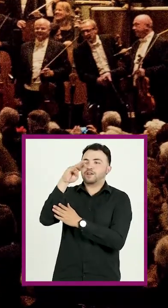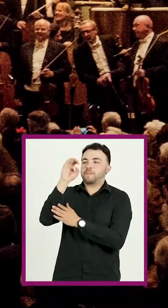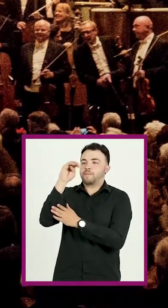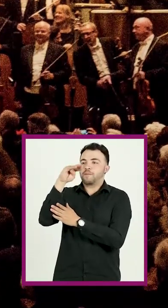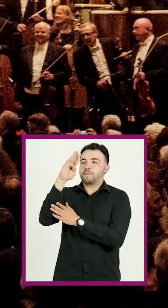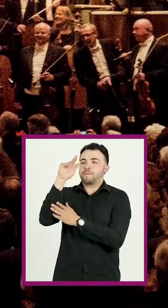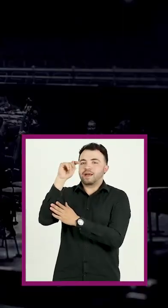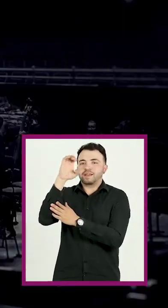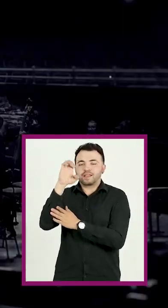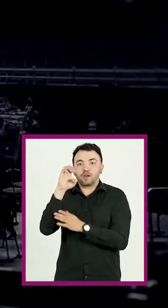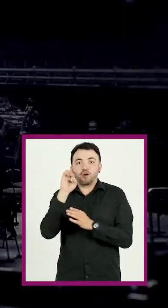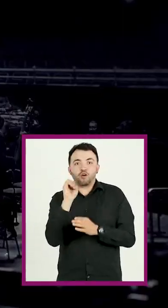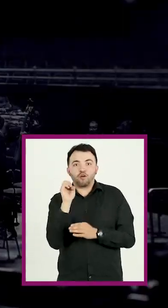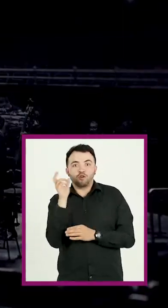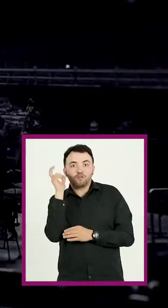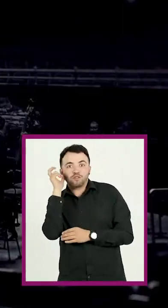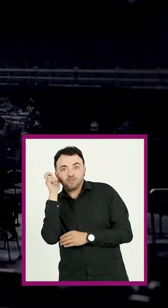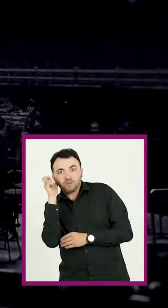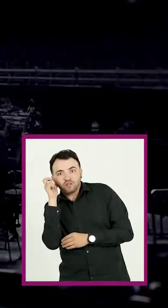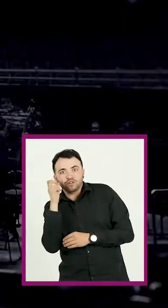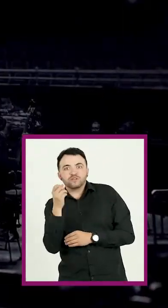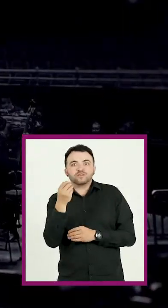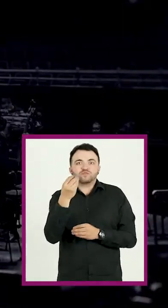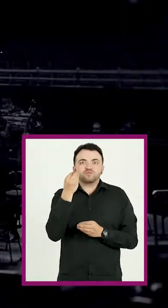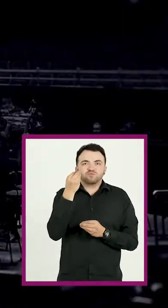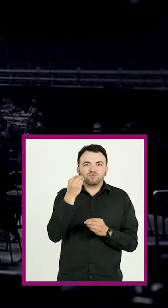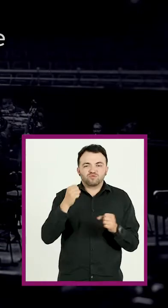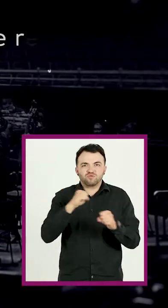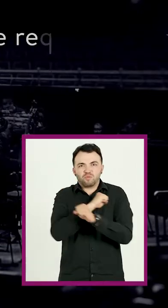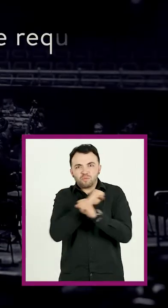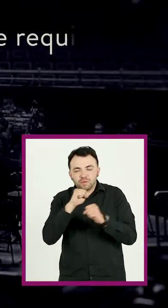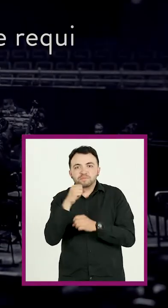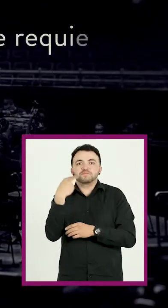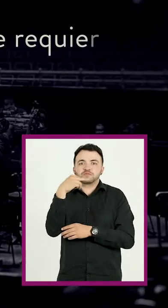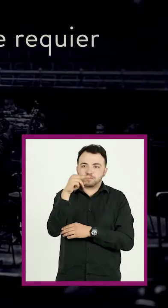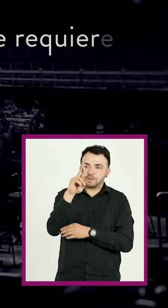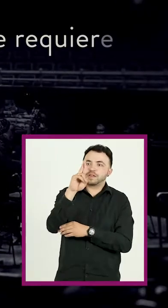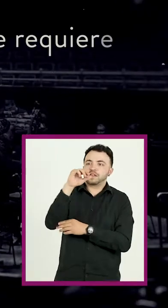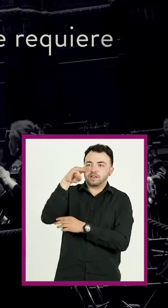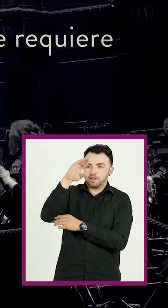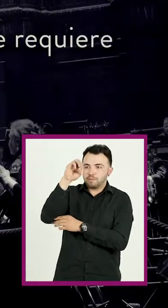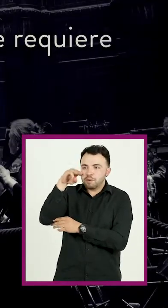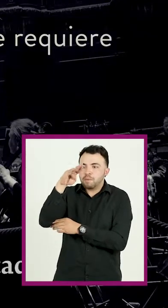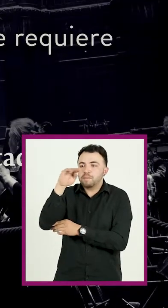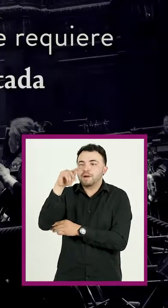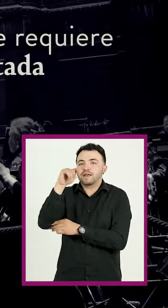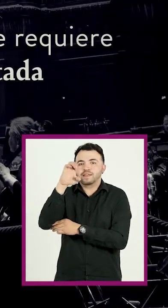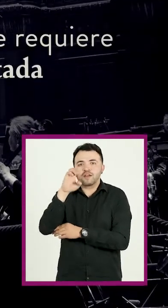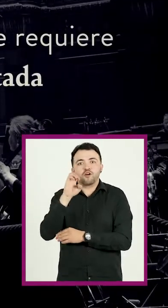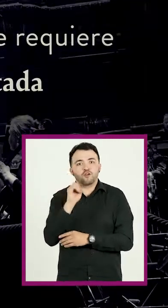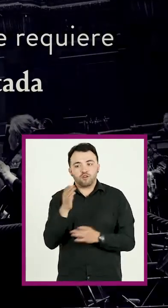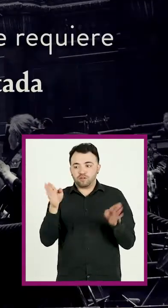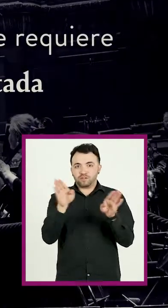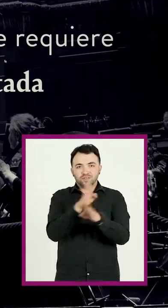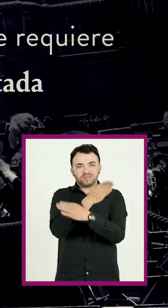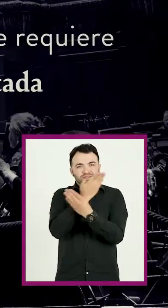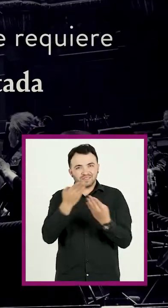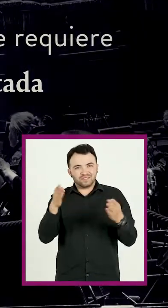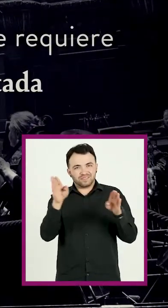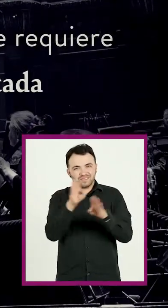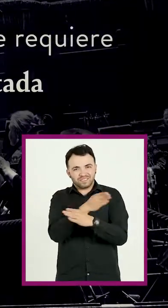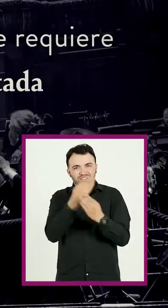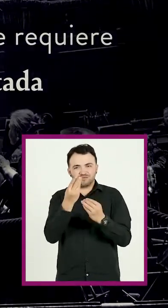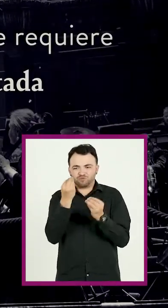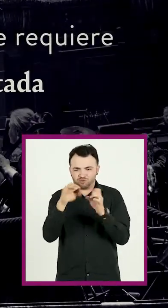podría definirse como rimbombante, como la Octava Sinfonía de Mahler, por ejemplo, que requiere de 1000 músicos